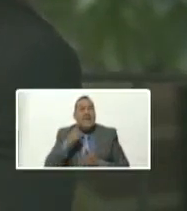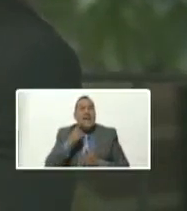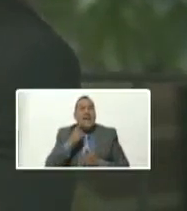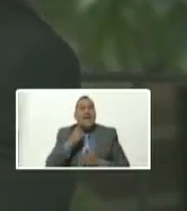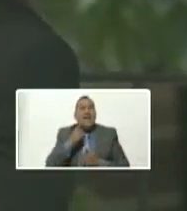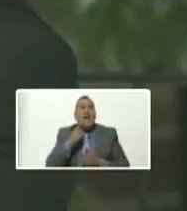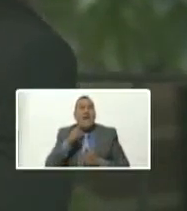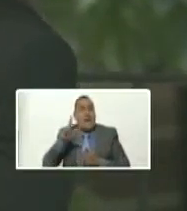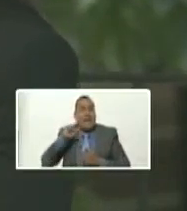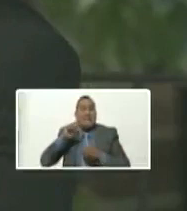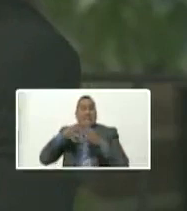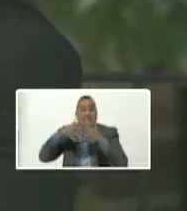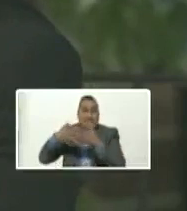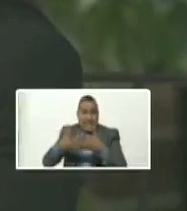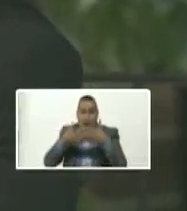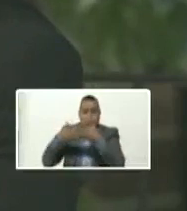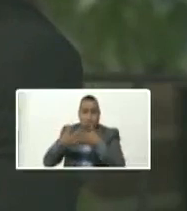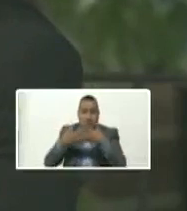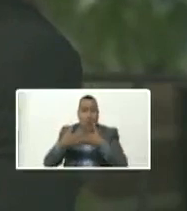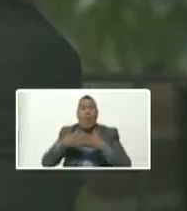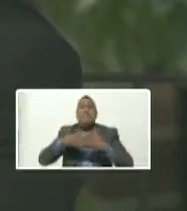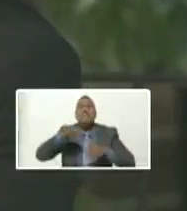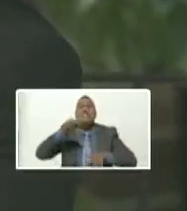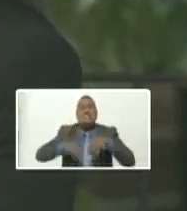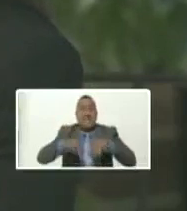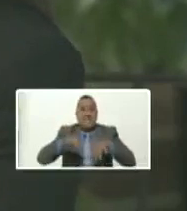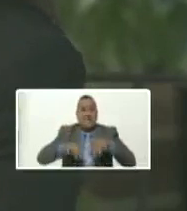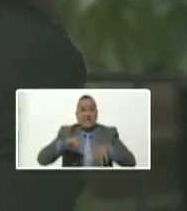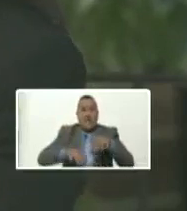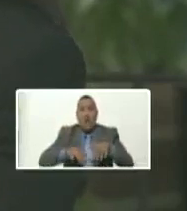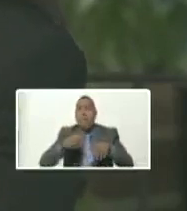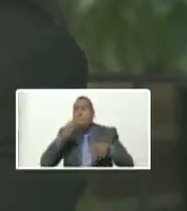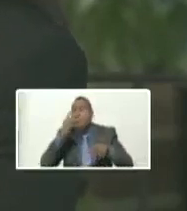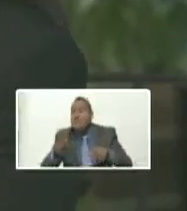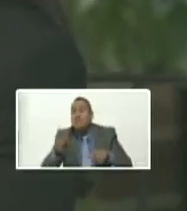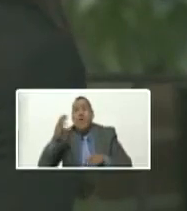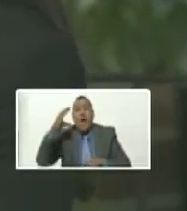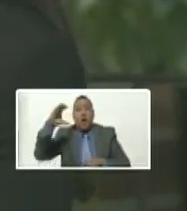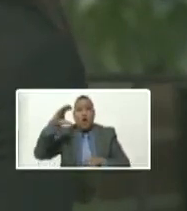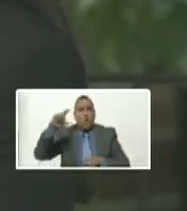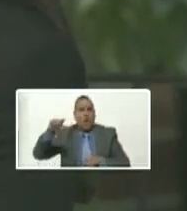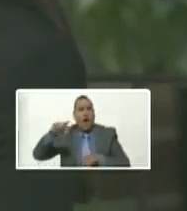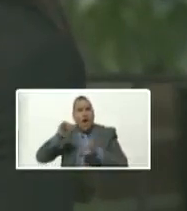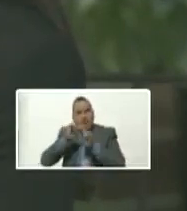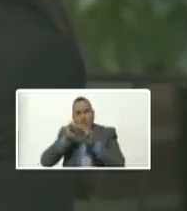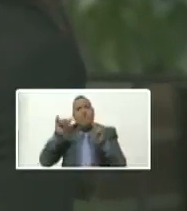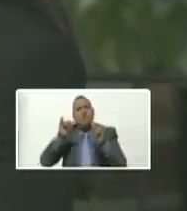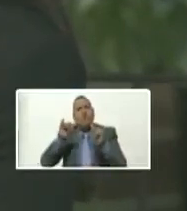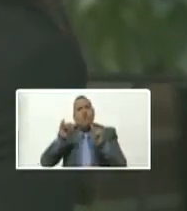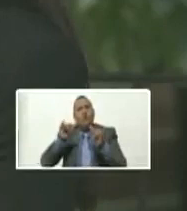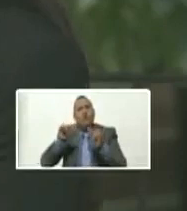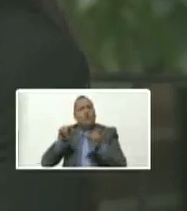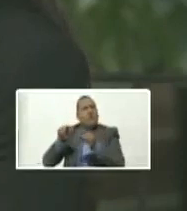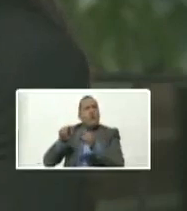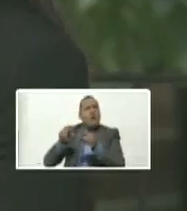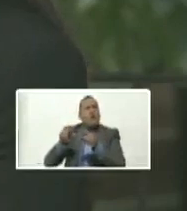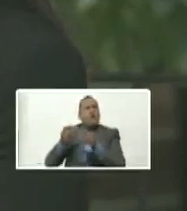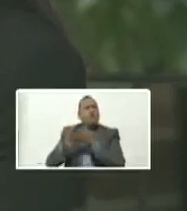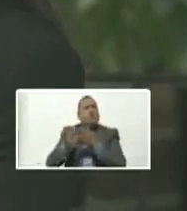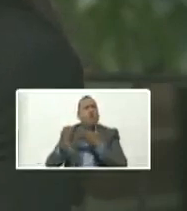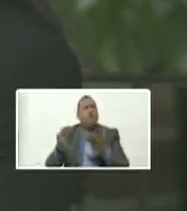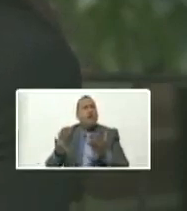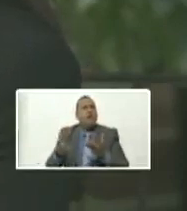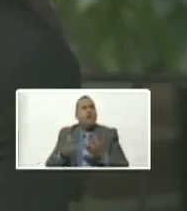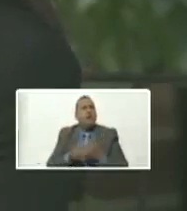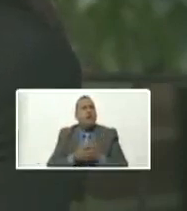de Estados Unidos, quien se encuentra de visita en Colombia, sobre él ha calificado